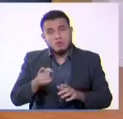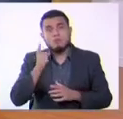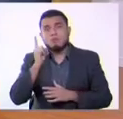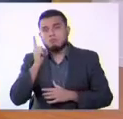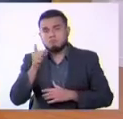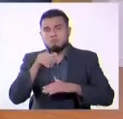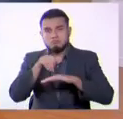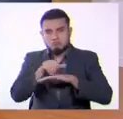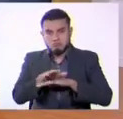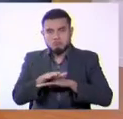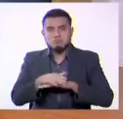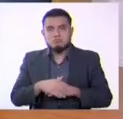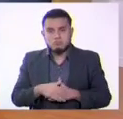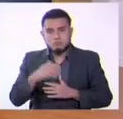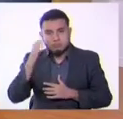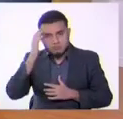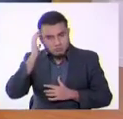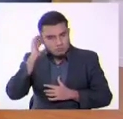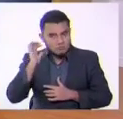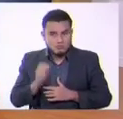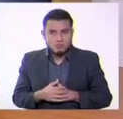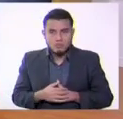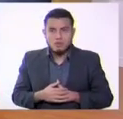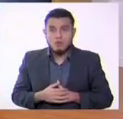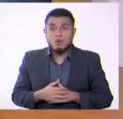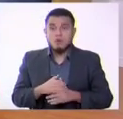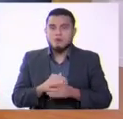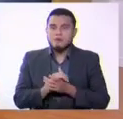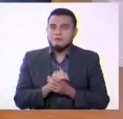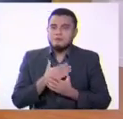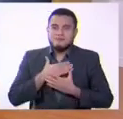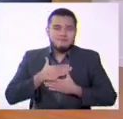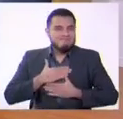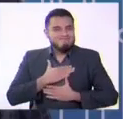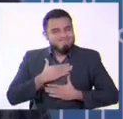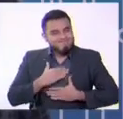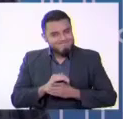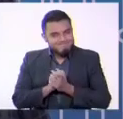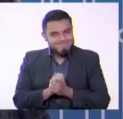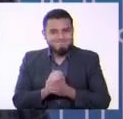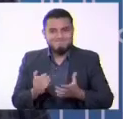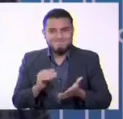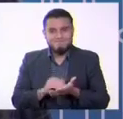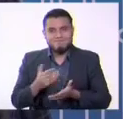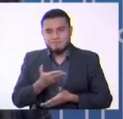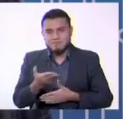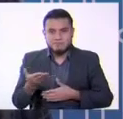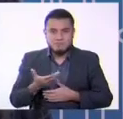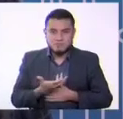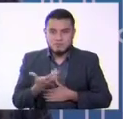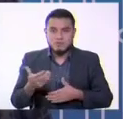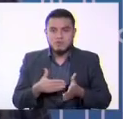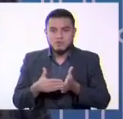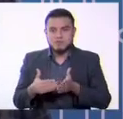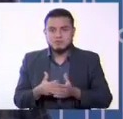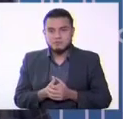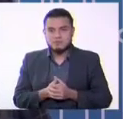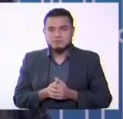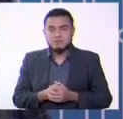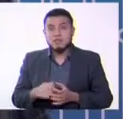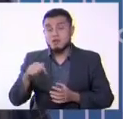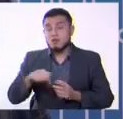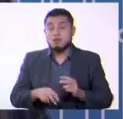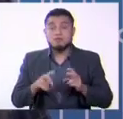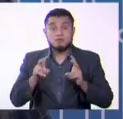cada una de ustedes. Es un gusto estar con ustedes nuevamente. Estamos por iniciar y ahora un